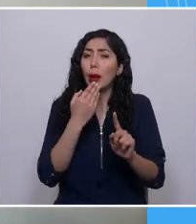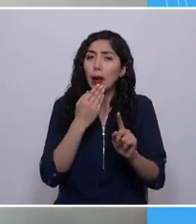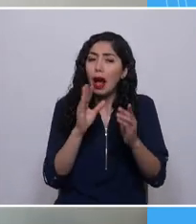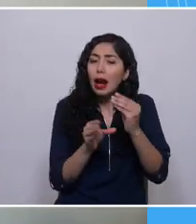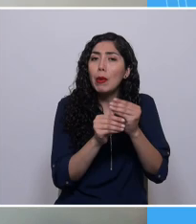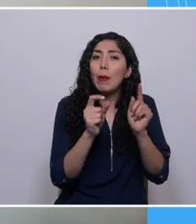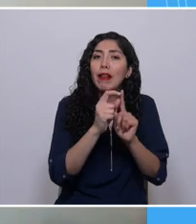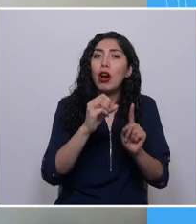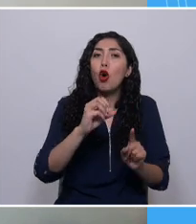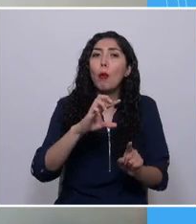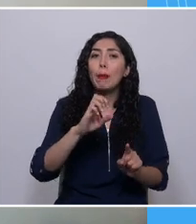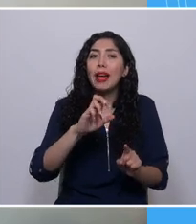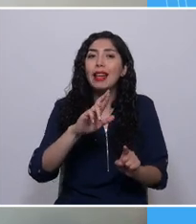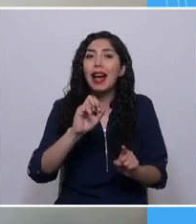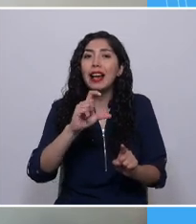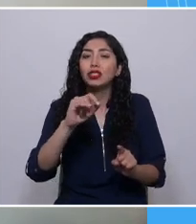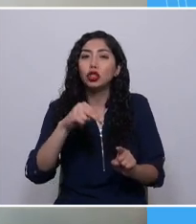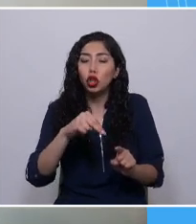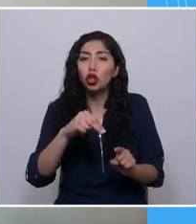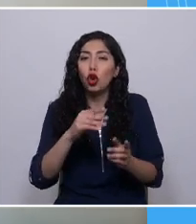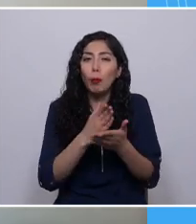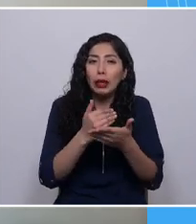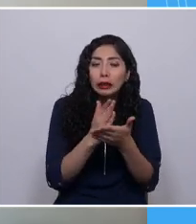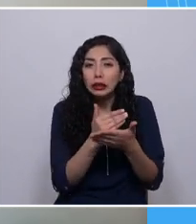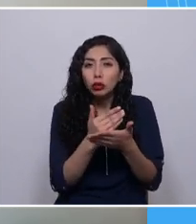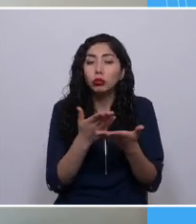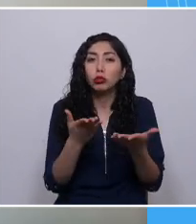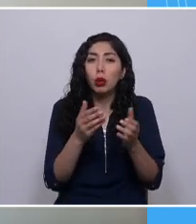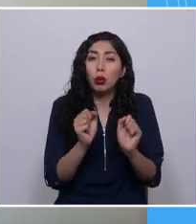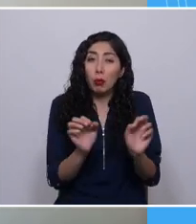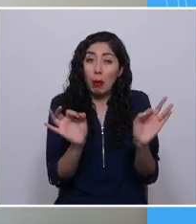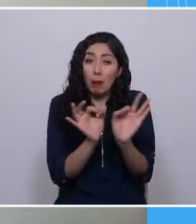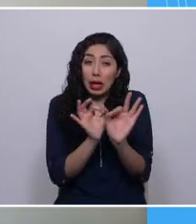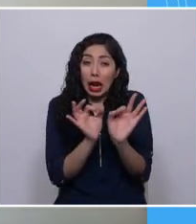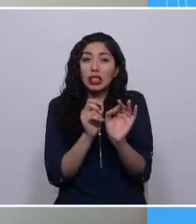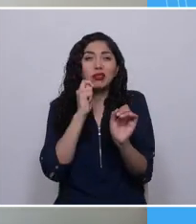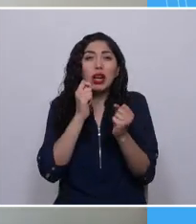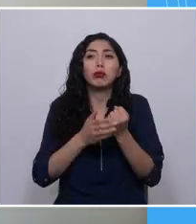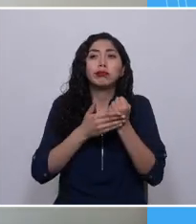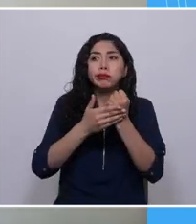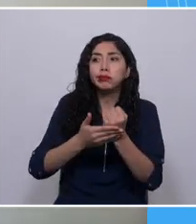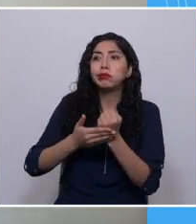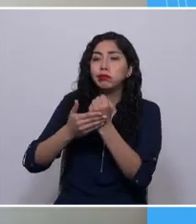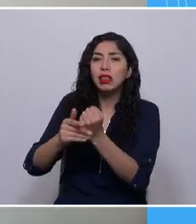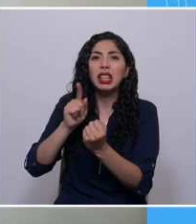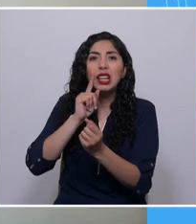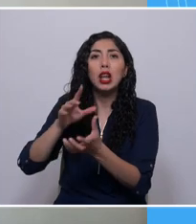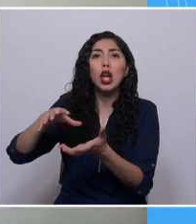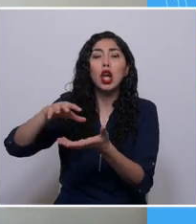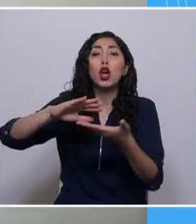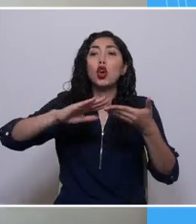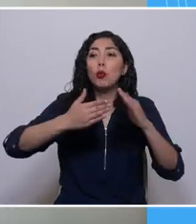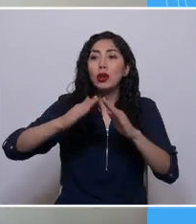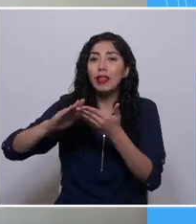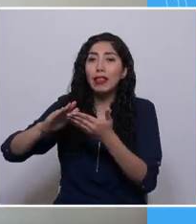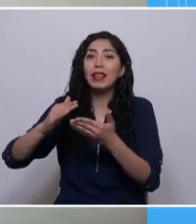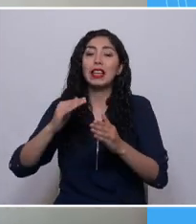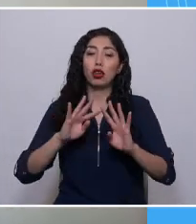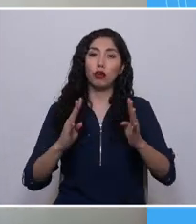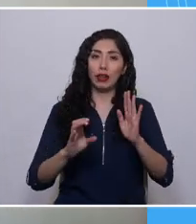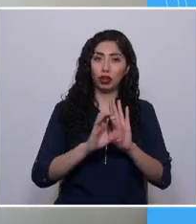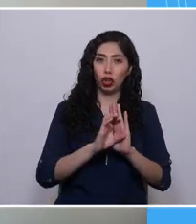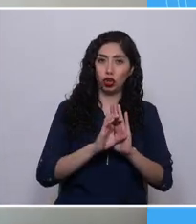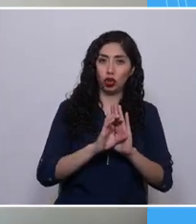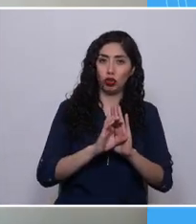manera en qué debe consistir dicho proceso, poniendo énfasis en una cooperación efectiva entre las comunidades y la convención. Por